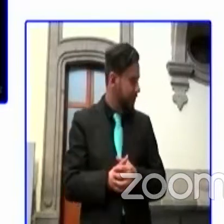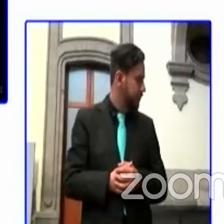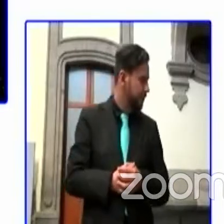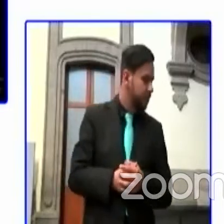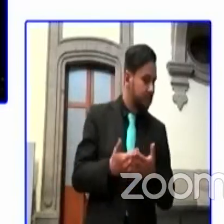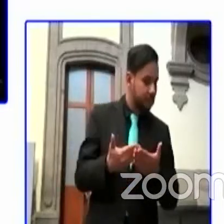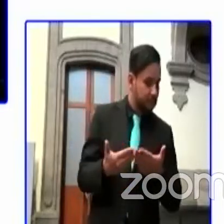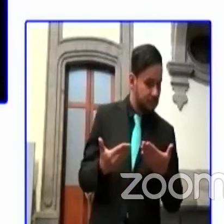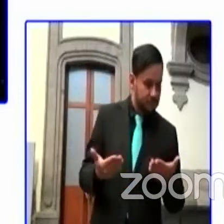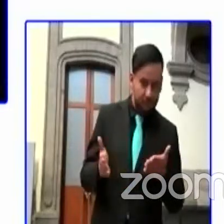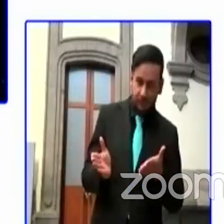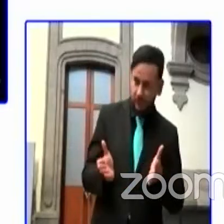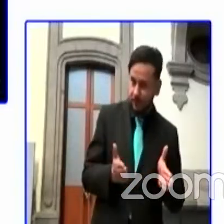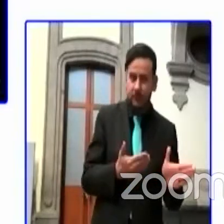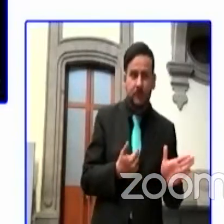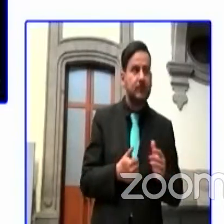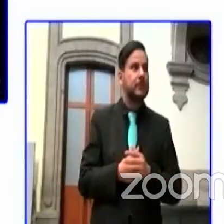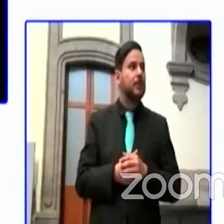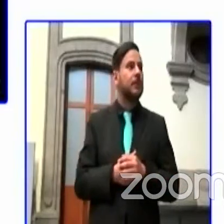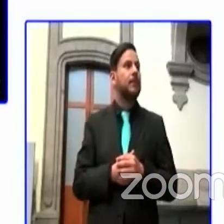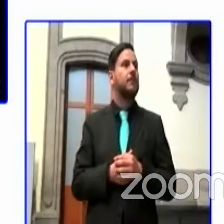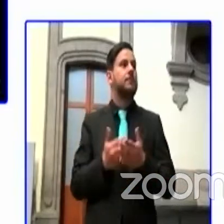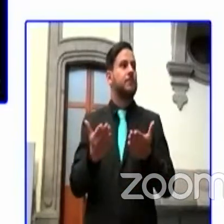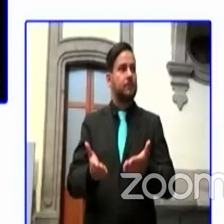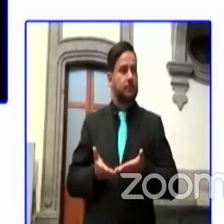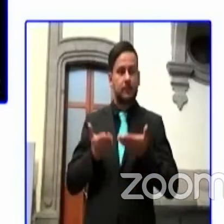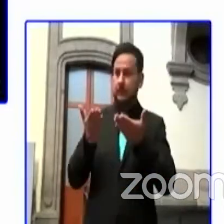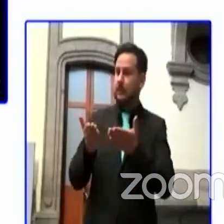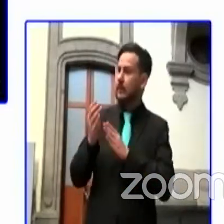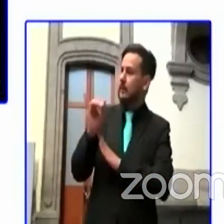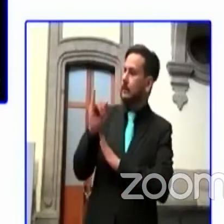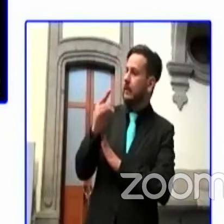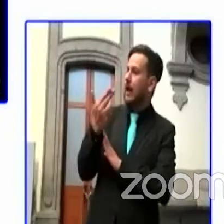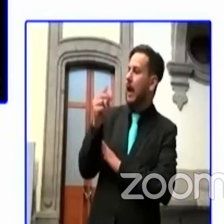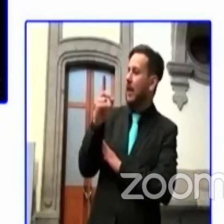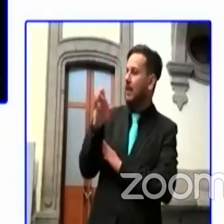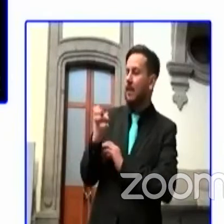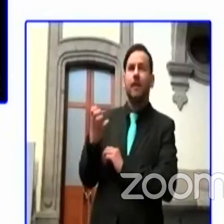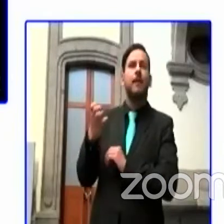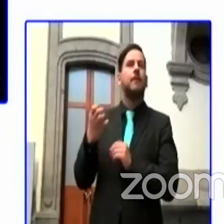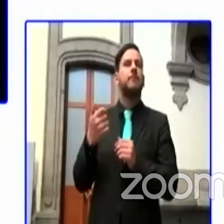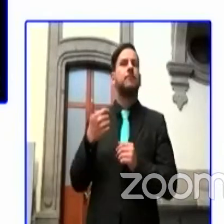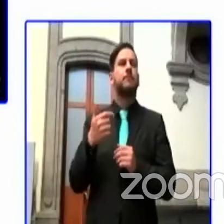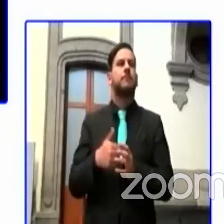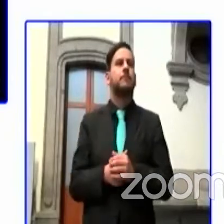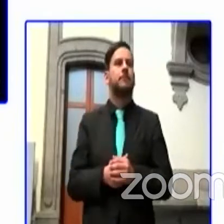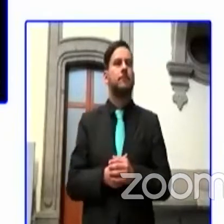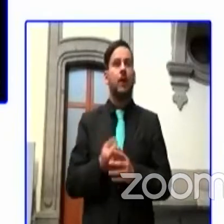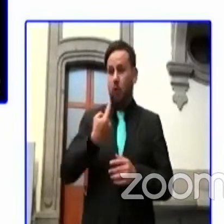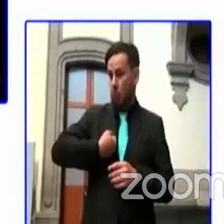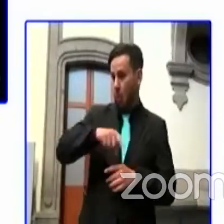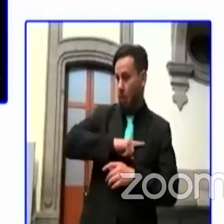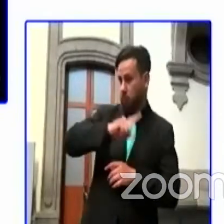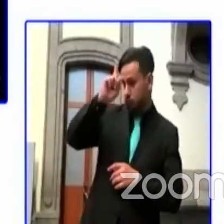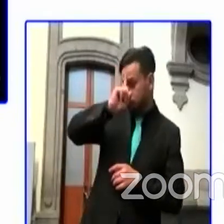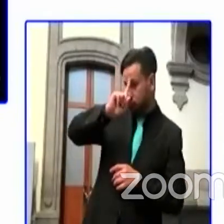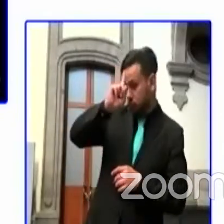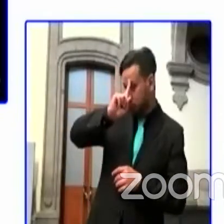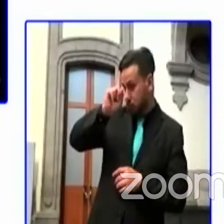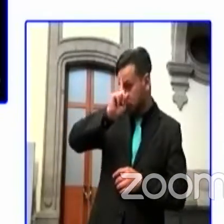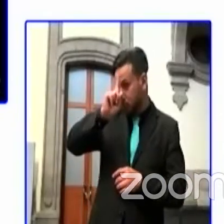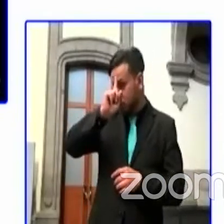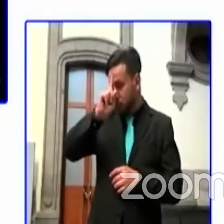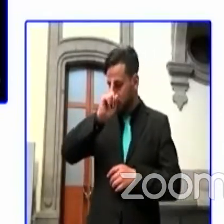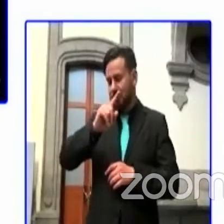pie a la maestra Iris Aide Rojas Alcalde, nuestra asesora en